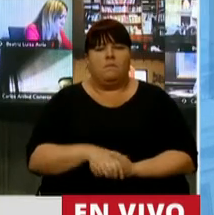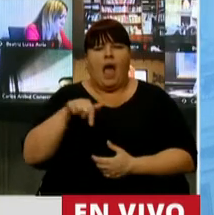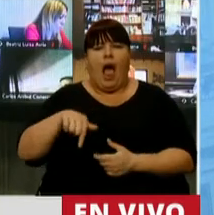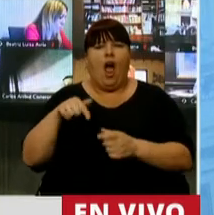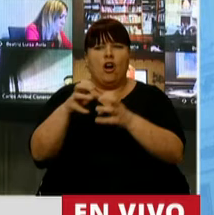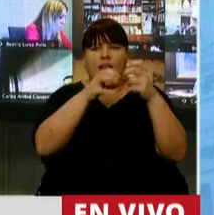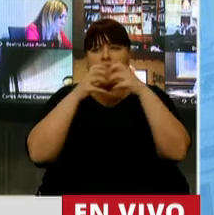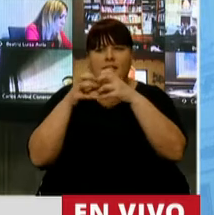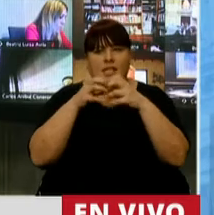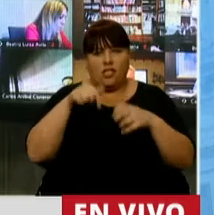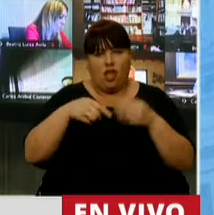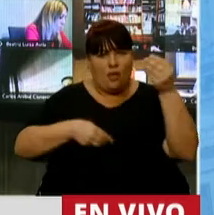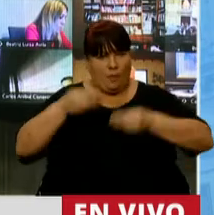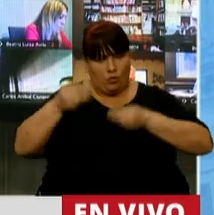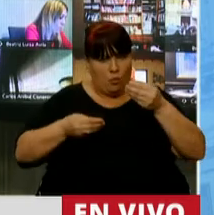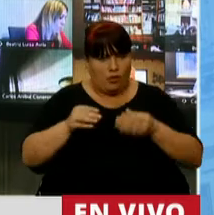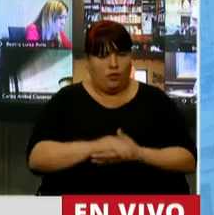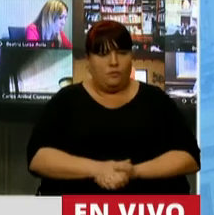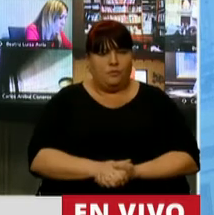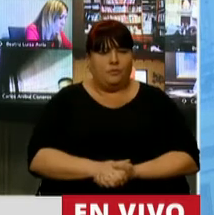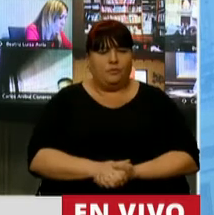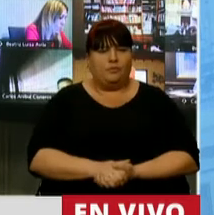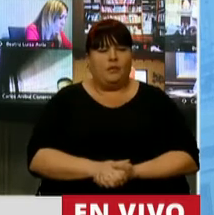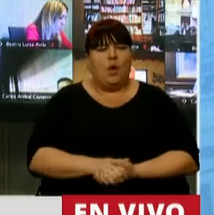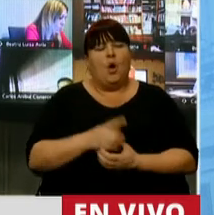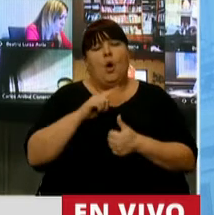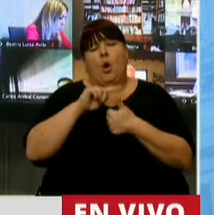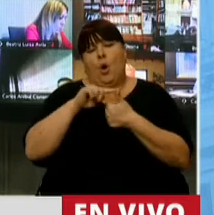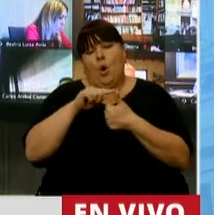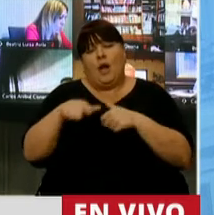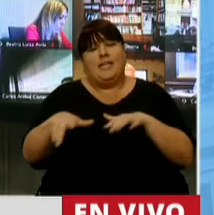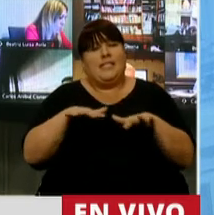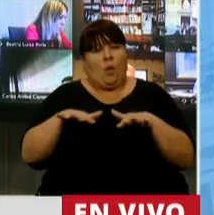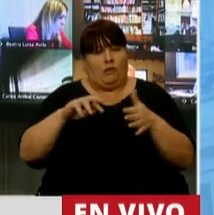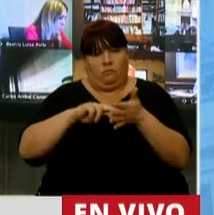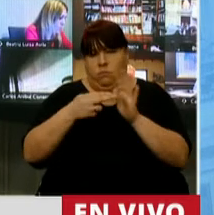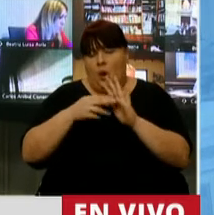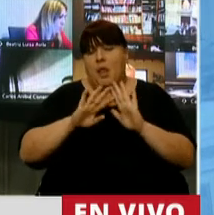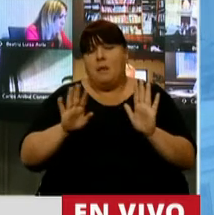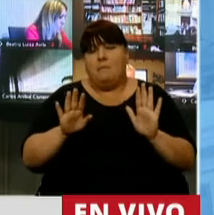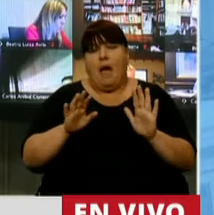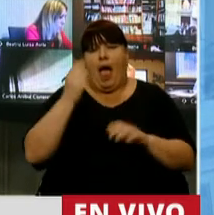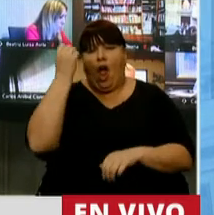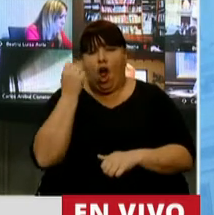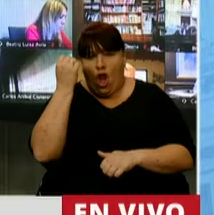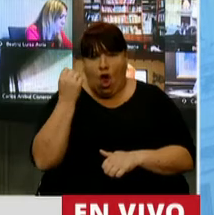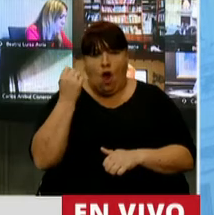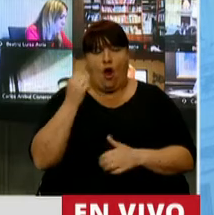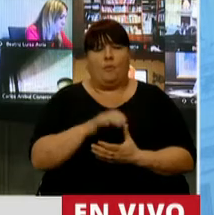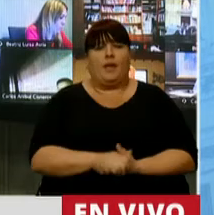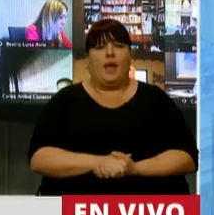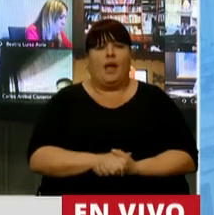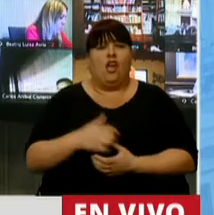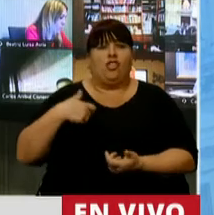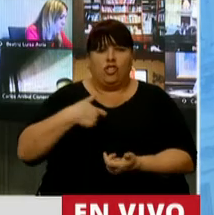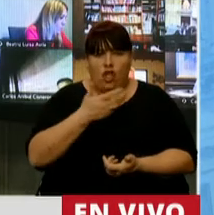tratando este presupuesto. Por un lado, en un contexto de crisis económica